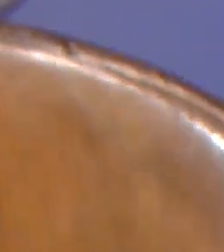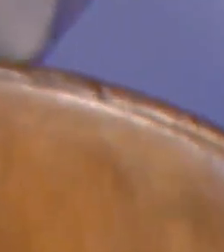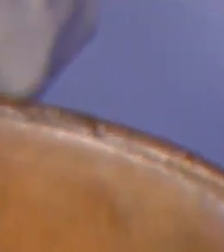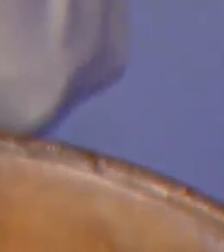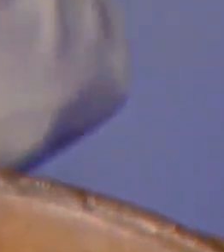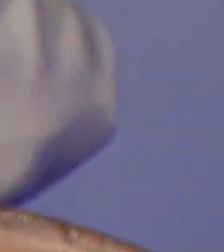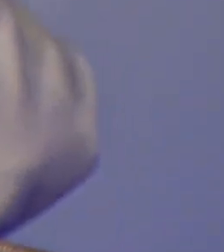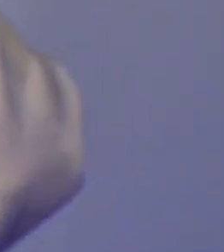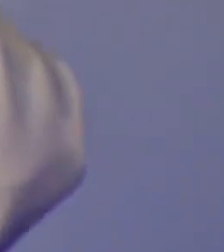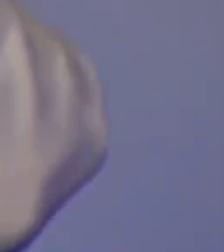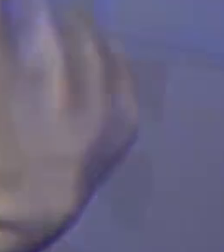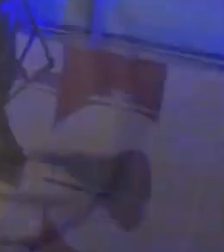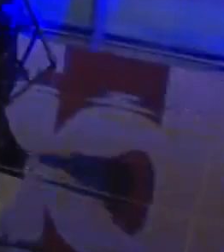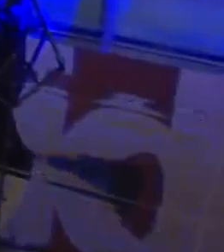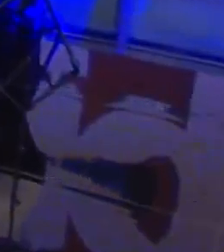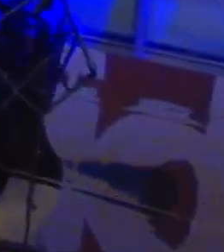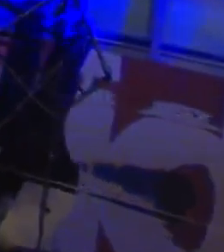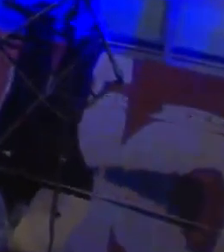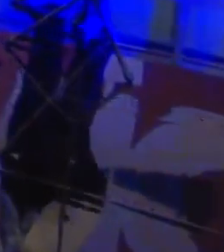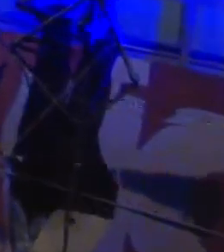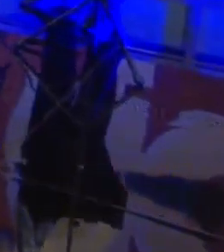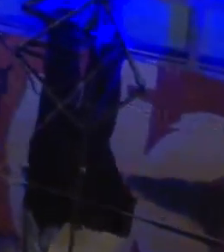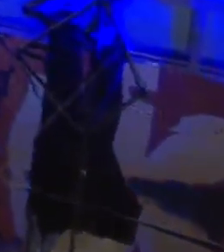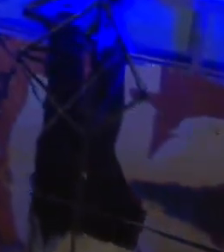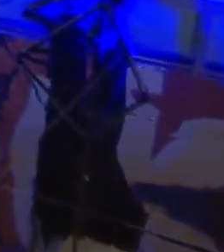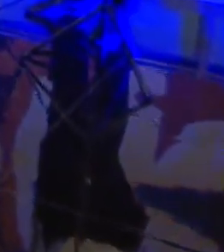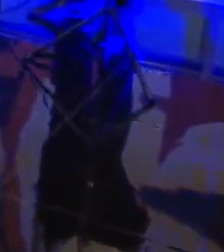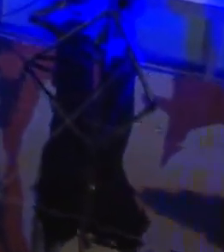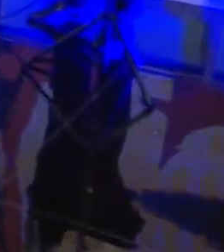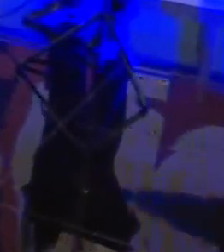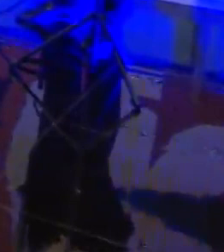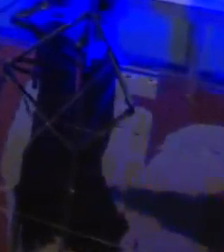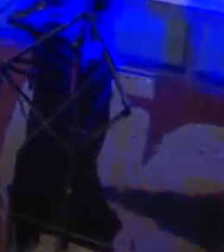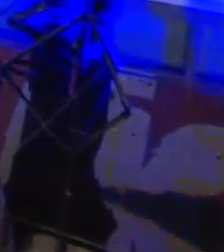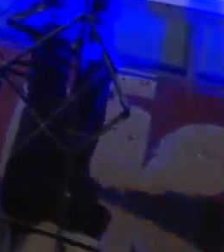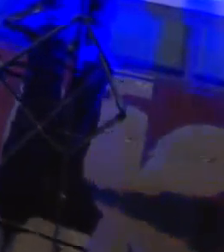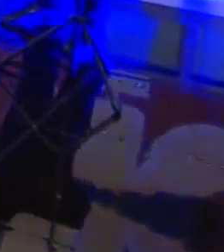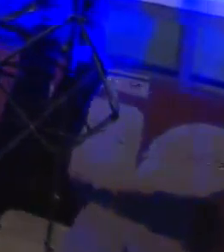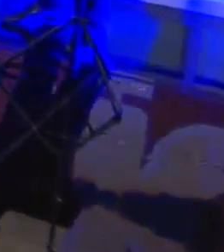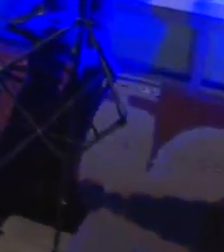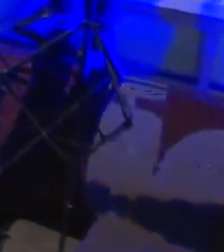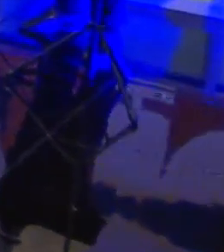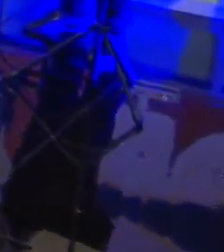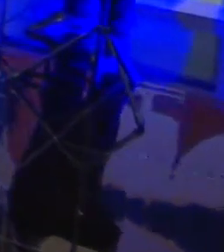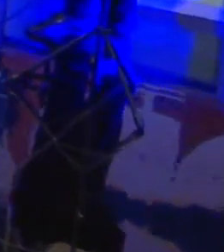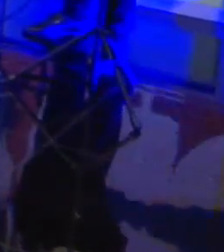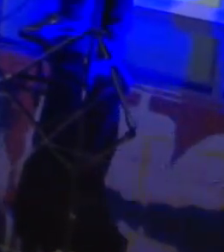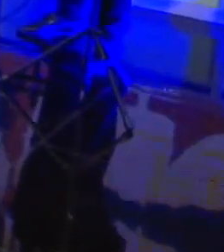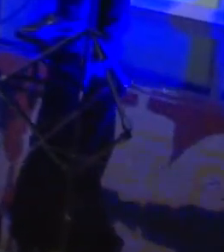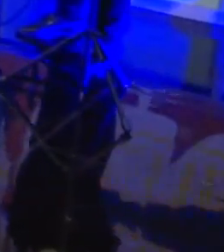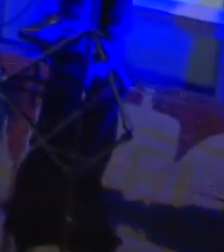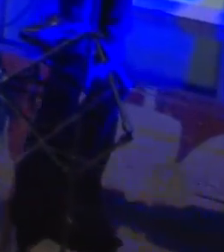del calefón. Cuando dice que la espuma es asunto femenino o que un salpico en el latino